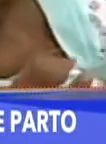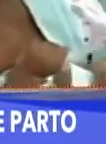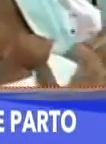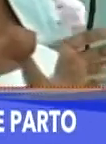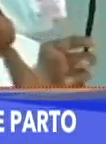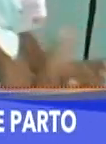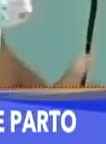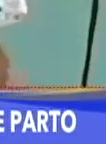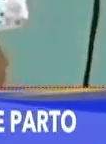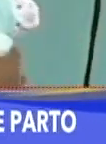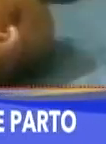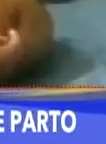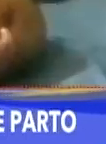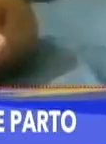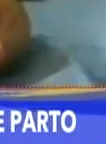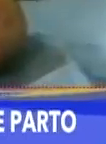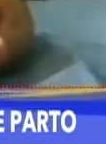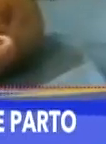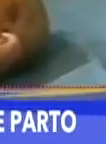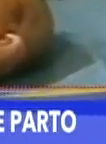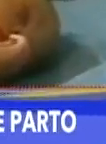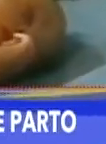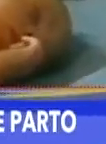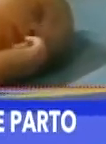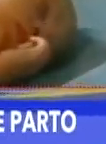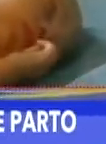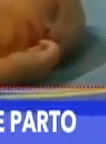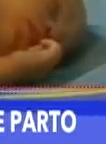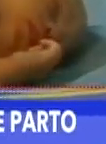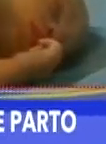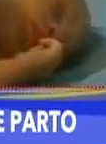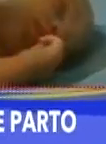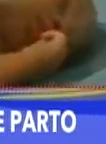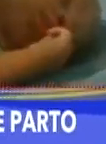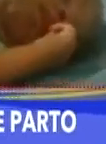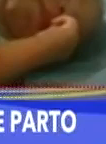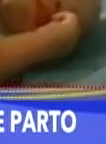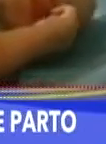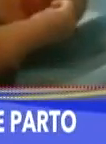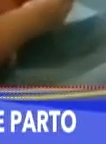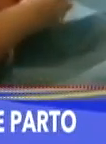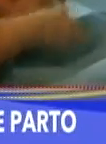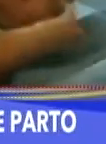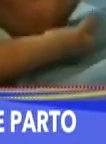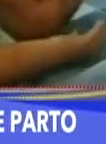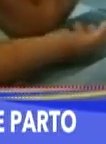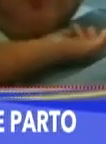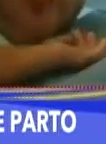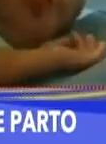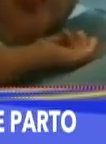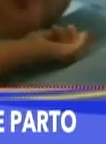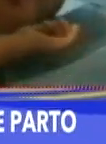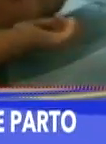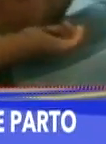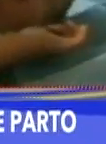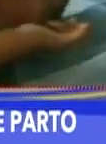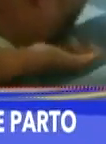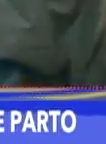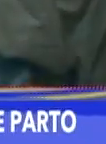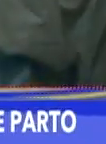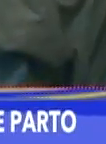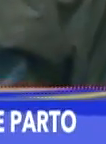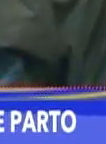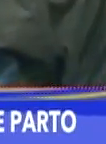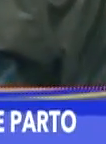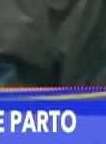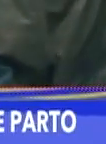Desde entonces de ahí hemos atendido 35 partos, de la cual han nacido satisfactoriamente, registrado y certificado por acá por el centro.